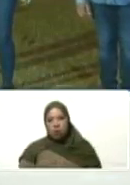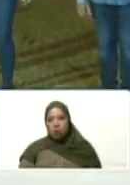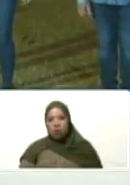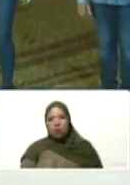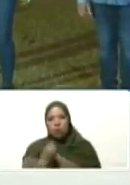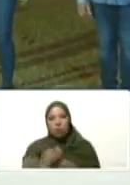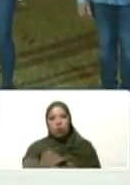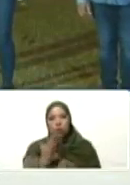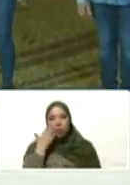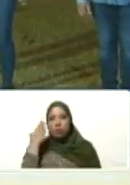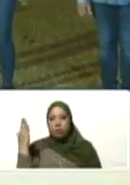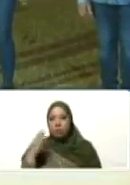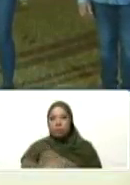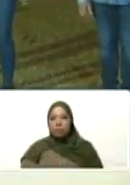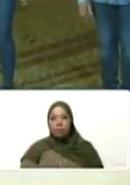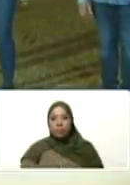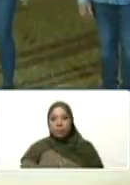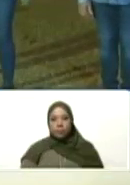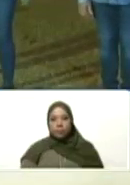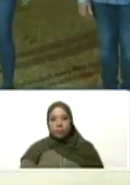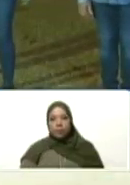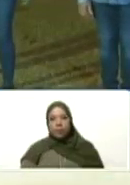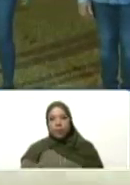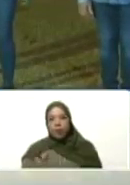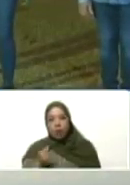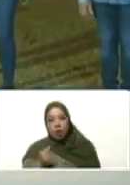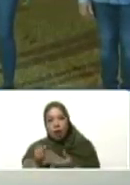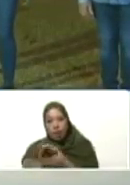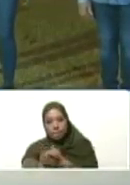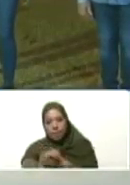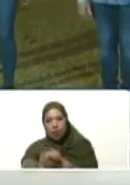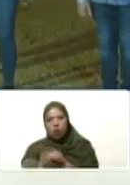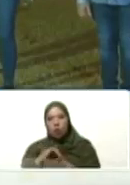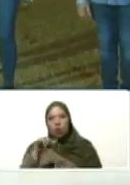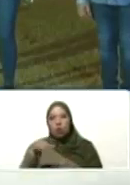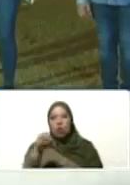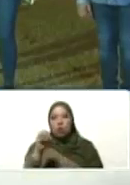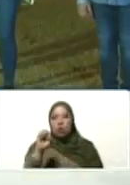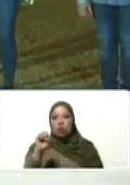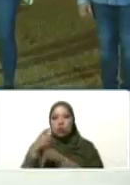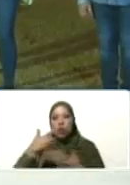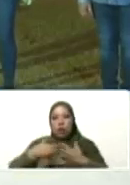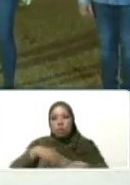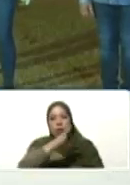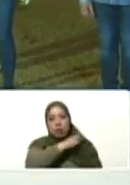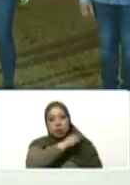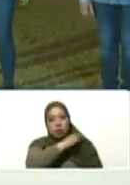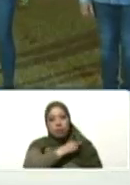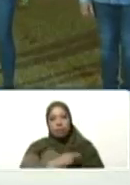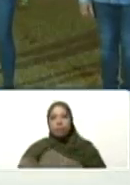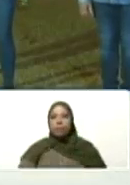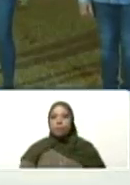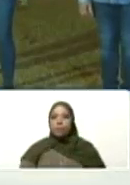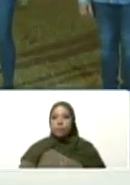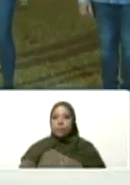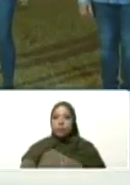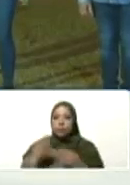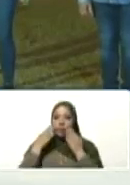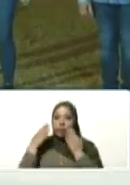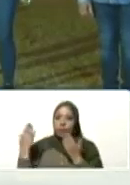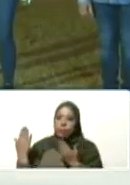Ana Fuentes, compañero José Aguilera, gerente de operaciones de la planta, Miguel Moscaritolo.